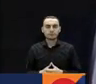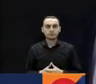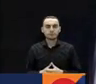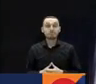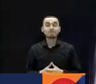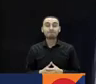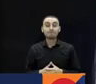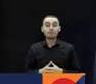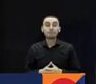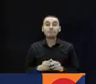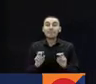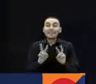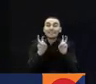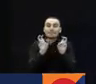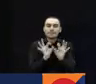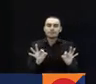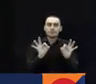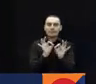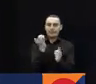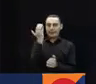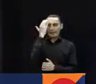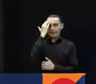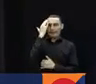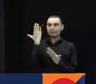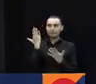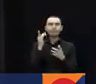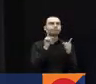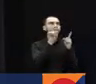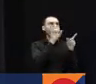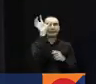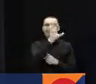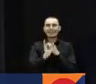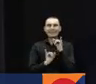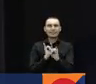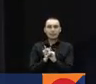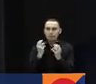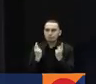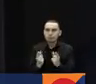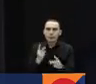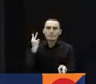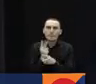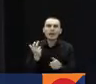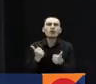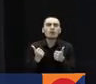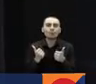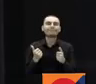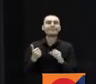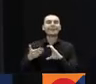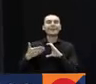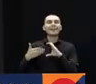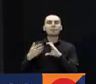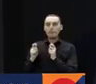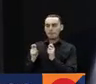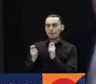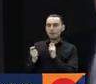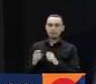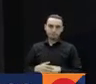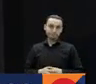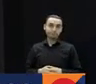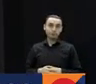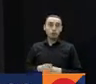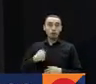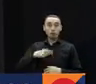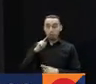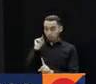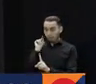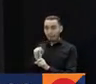El tema más importante que enfrenta la comunidad internacional, más urgente y más peligroso, es el cambio climático. Sin abordar este tema,